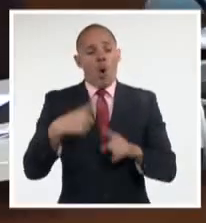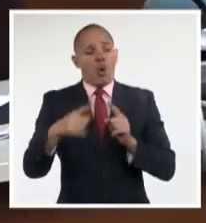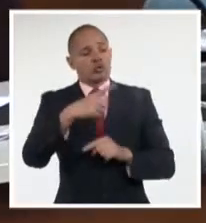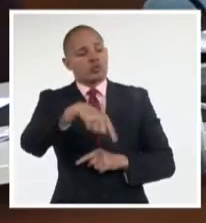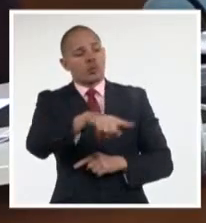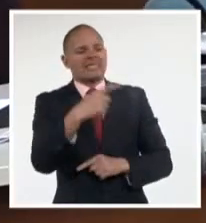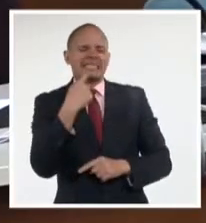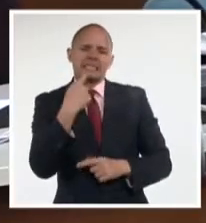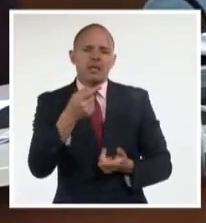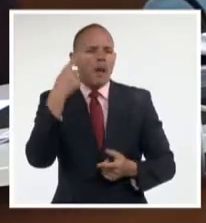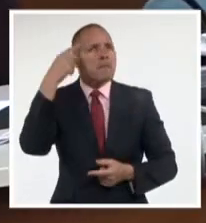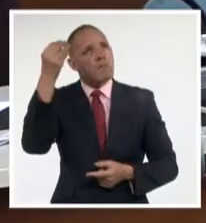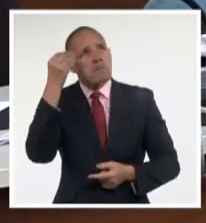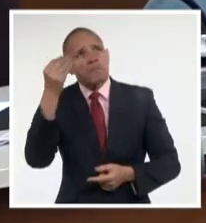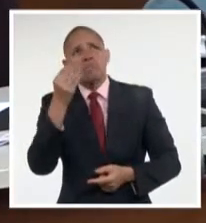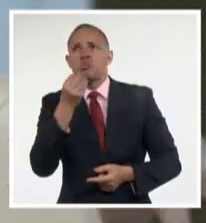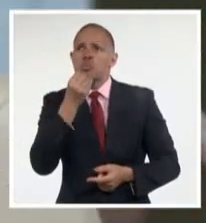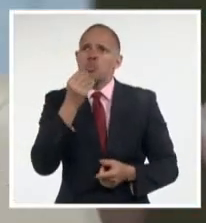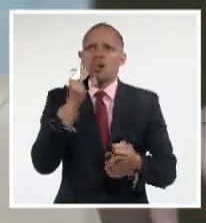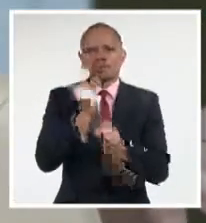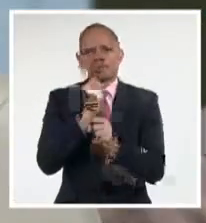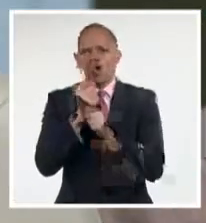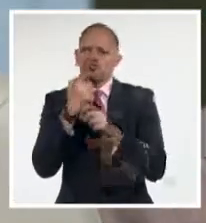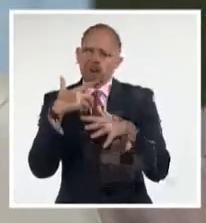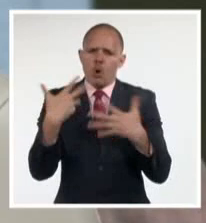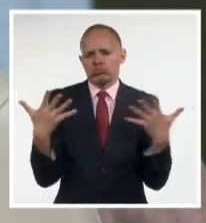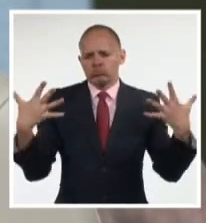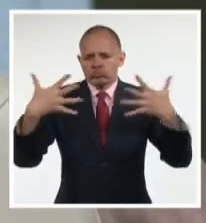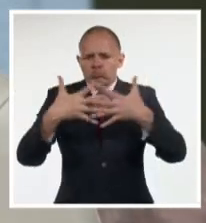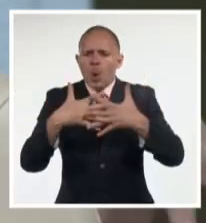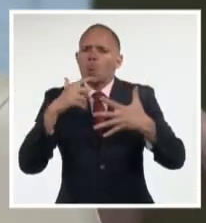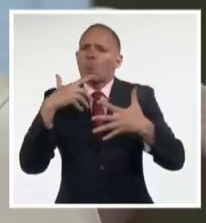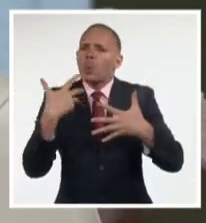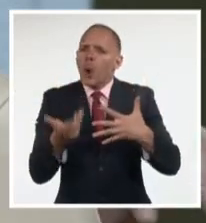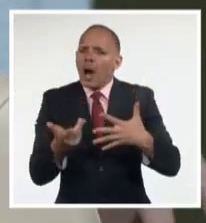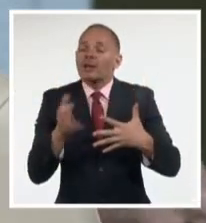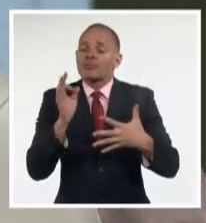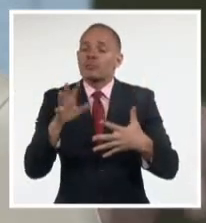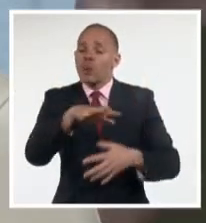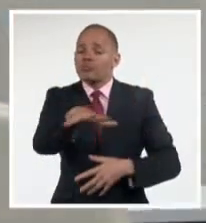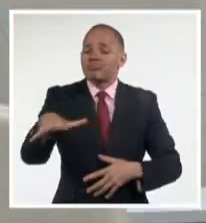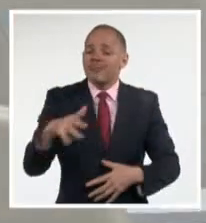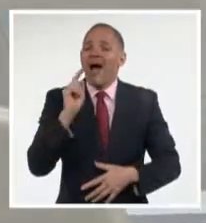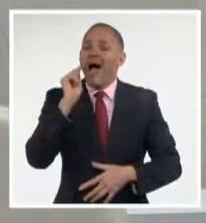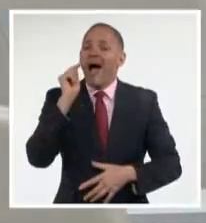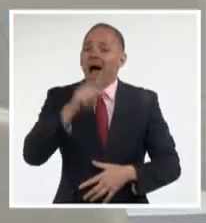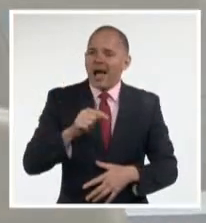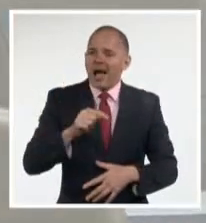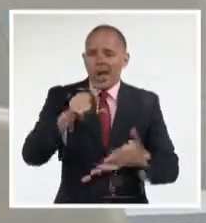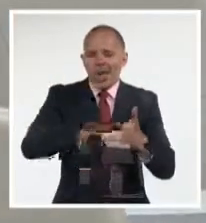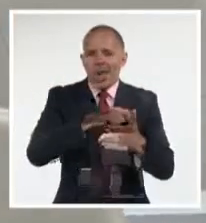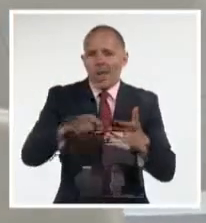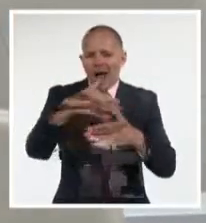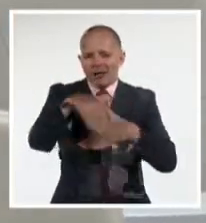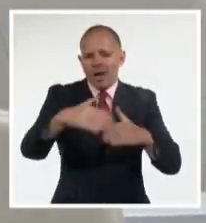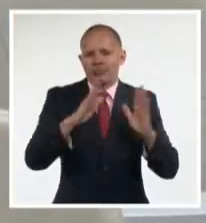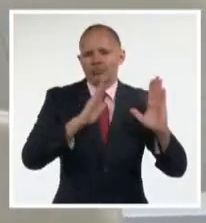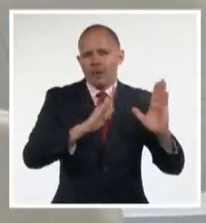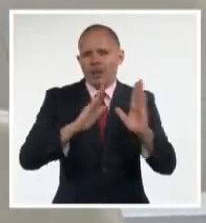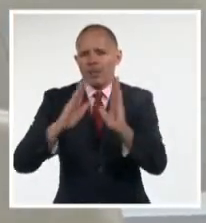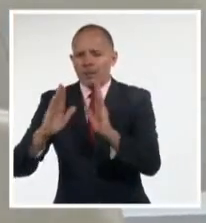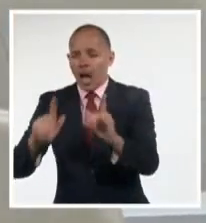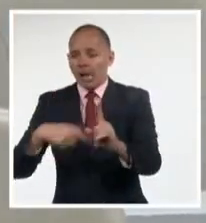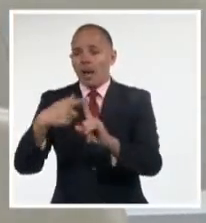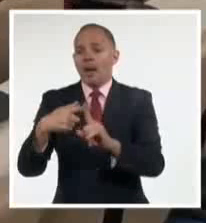criterios sobre cómo hay que trabajar para una mayor integración entre el ordenamiento territorial, el urbanismo, el diseño arquitectónico y el